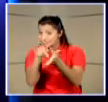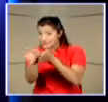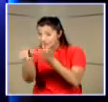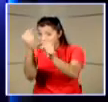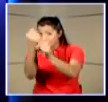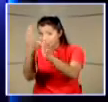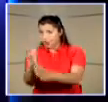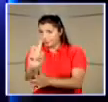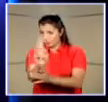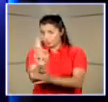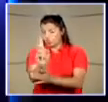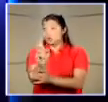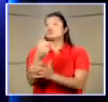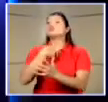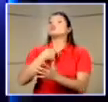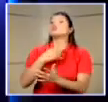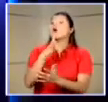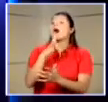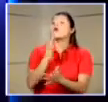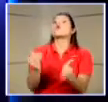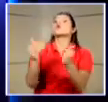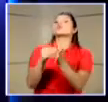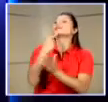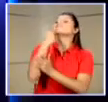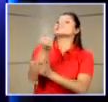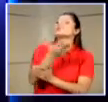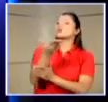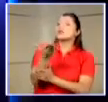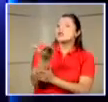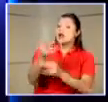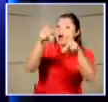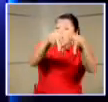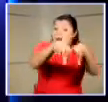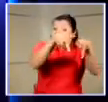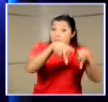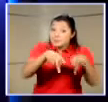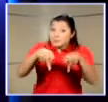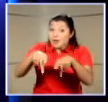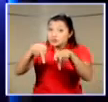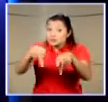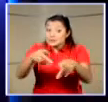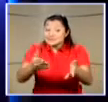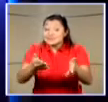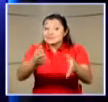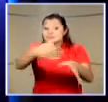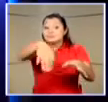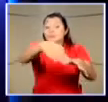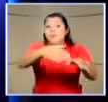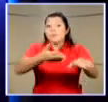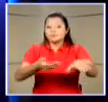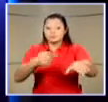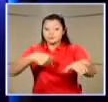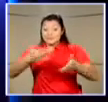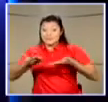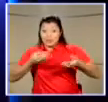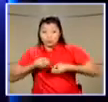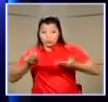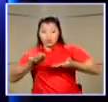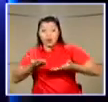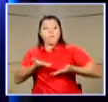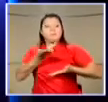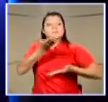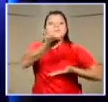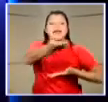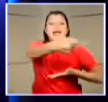Estamos hablando, lo reitero, a las personas que se dirigen estos servicios públicos. A las personas que se dirigen